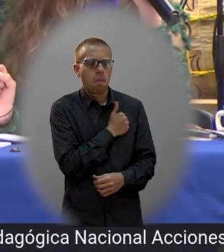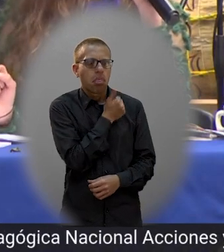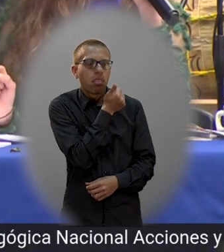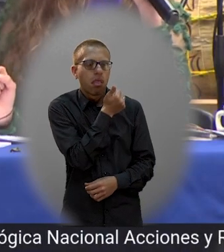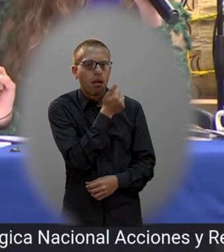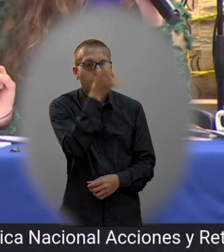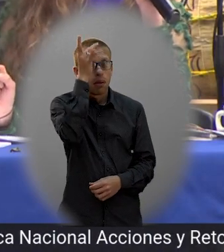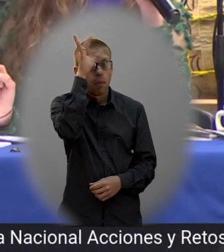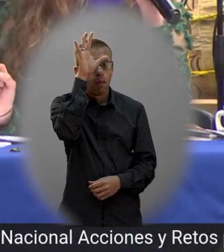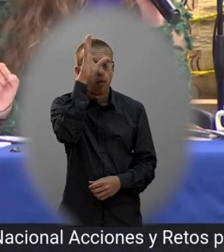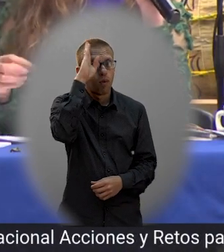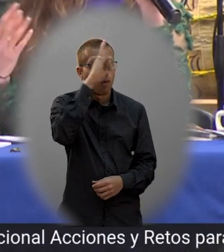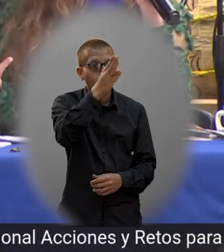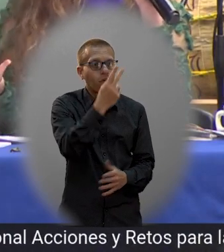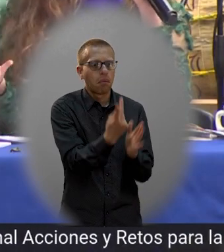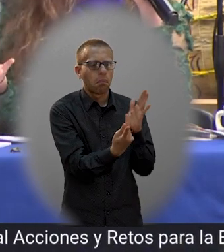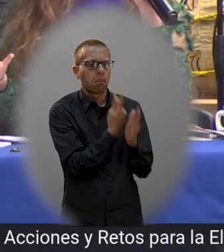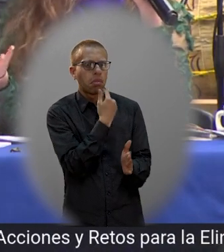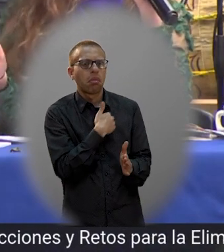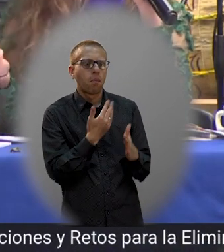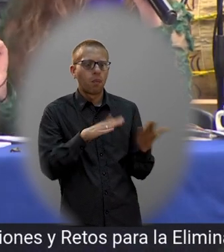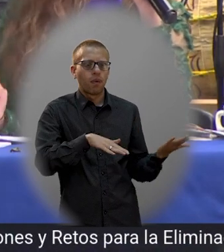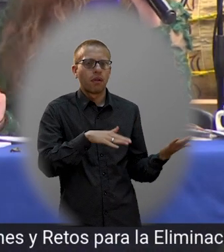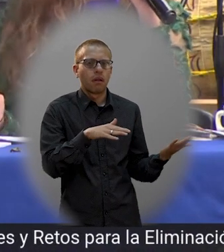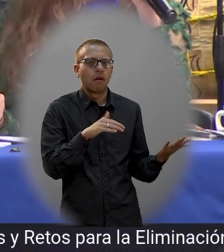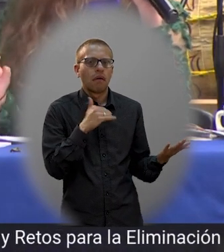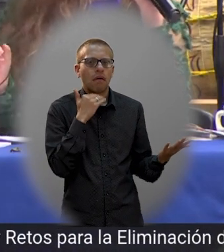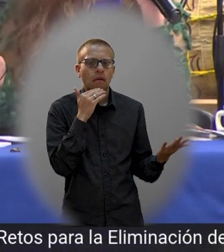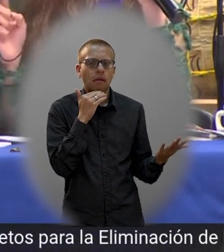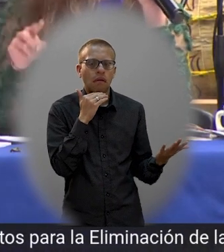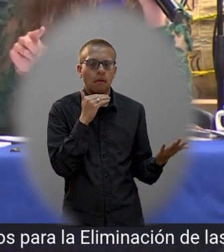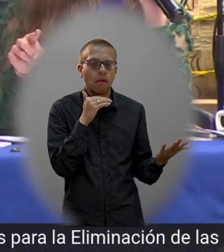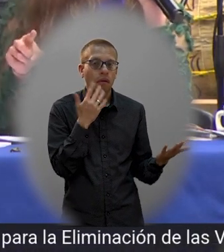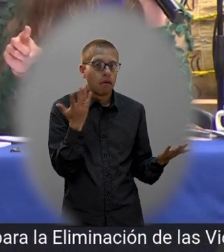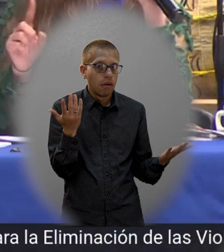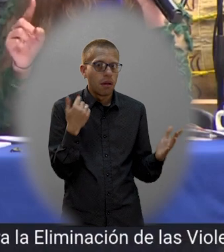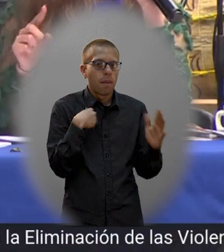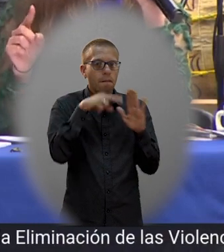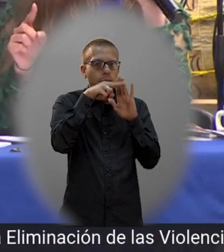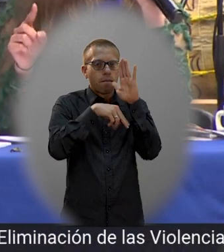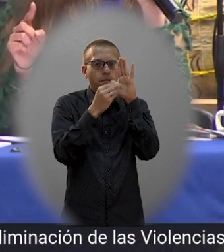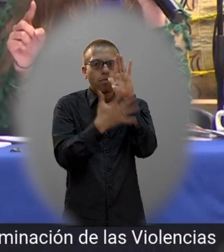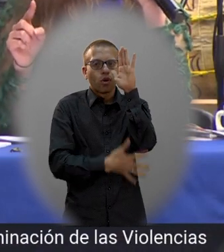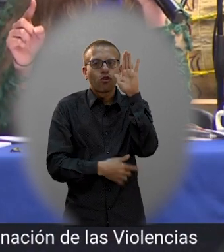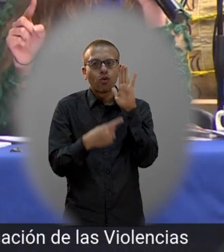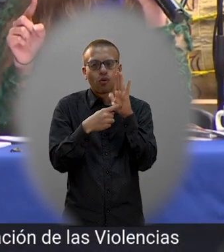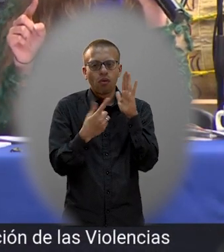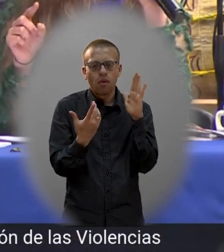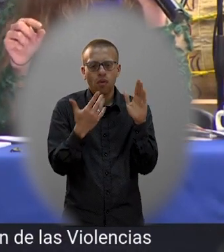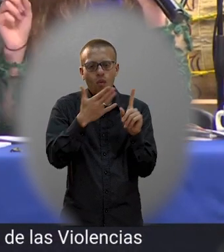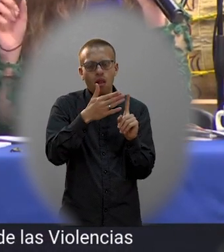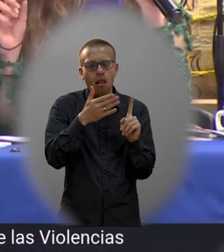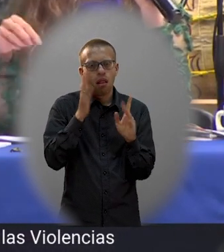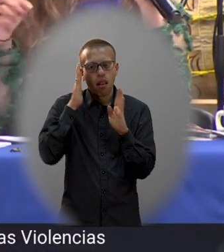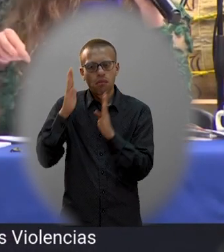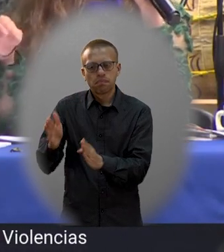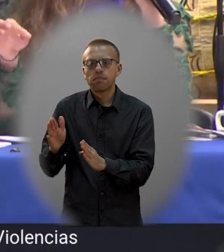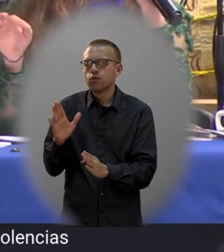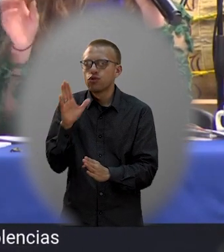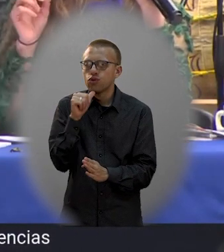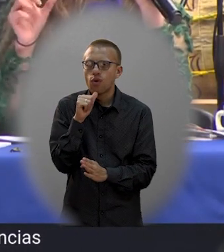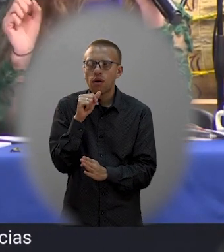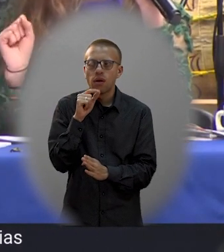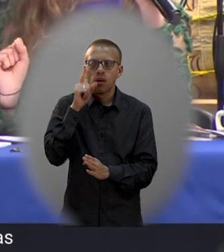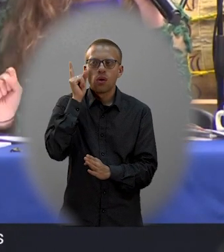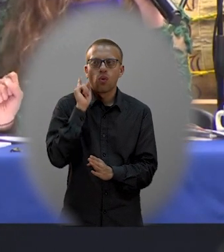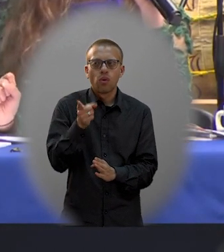feminicida. Y el protocolo no la coge a ella simplemente porque él no hacía parte de la universidad, porque el momento de la